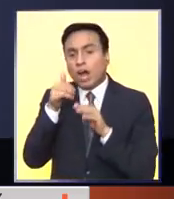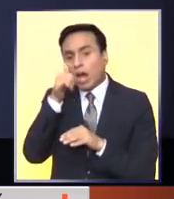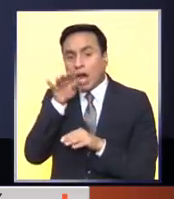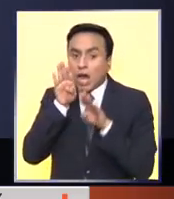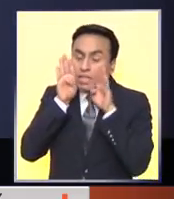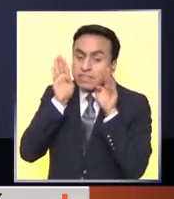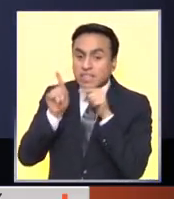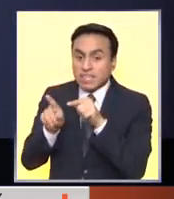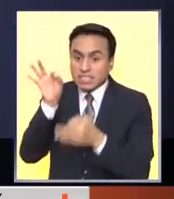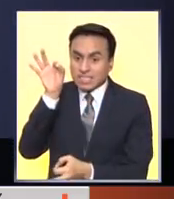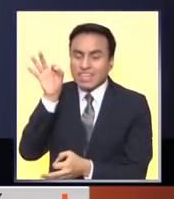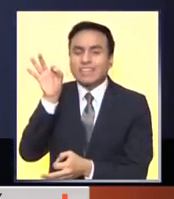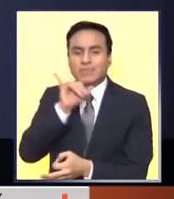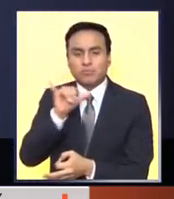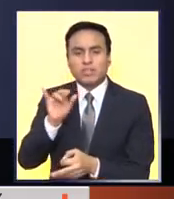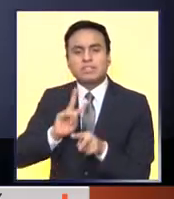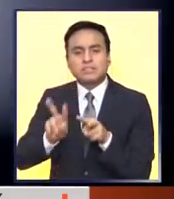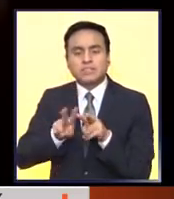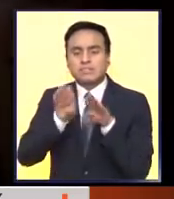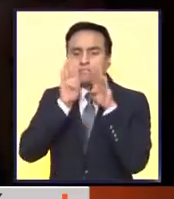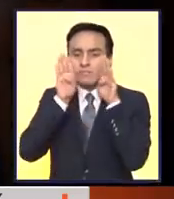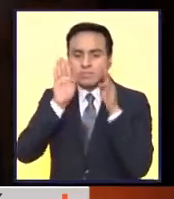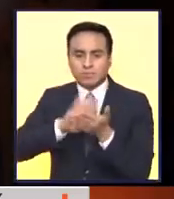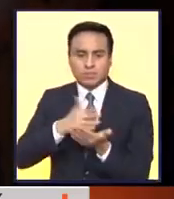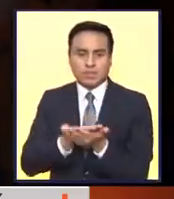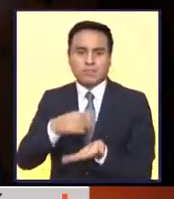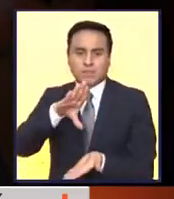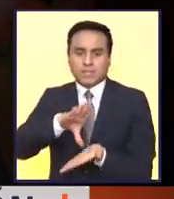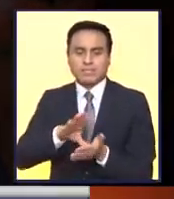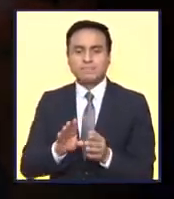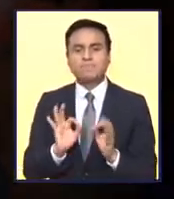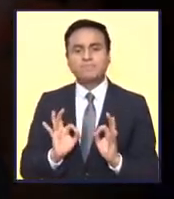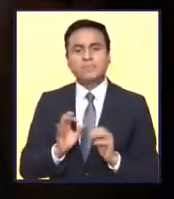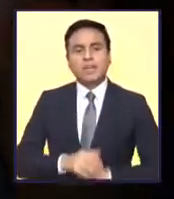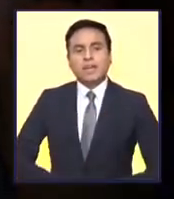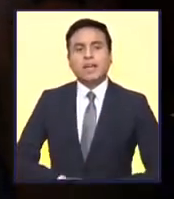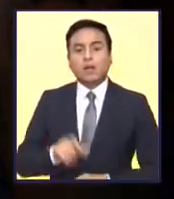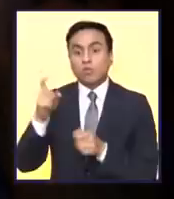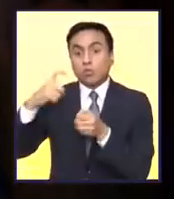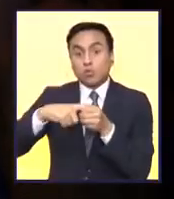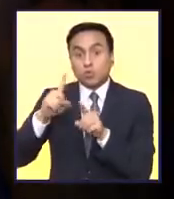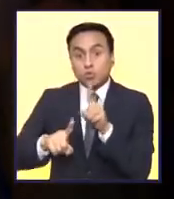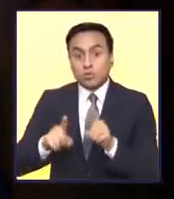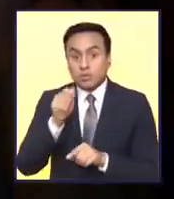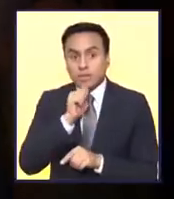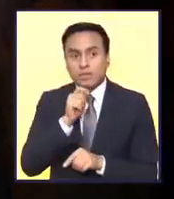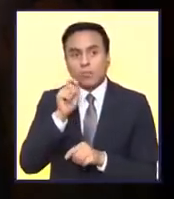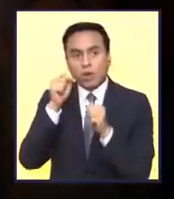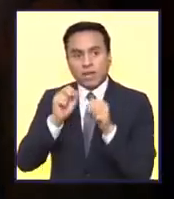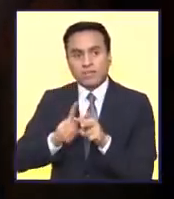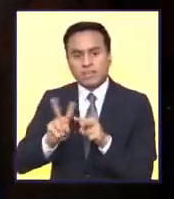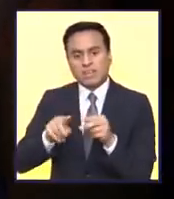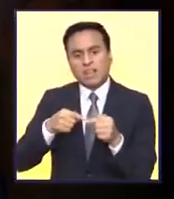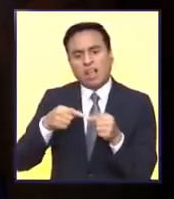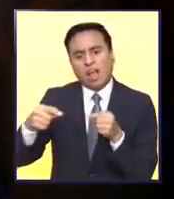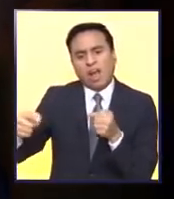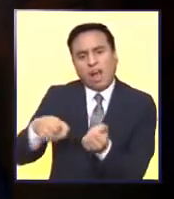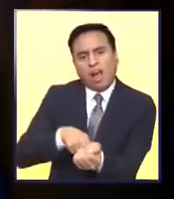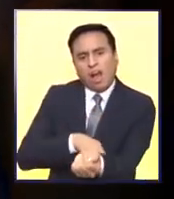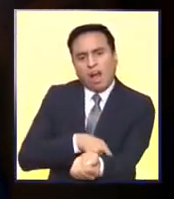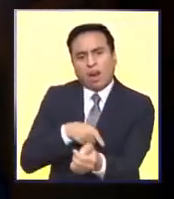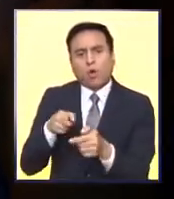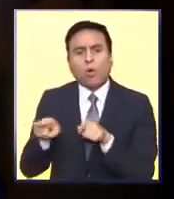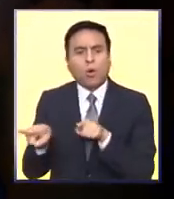así regularizar su situación en el país. Sobre aquellos que no se inscribieron, efectivamente ellos pueden hacer lo que se llama el camino largo, hacer el